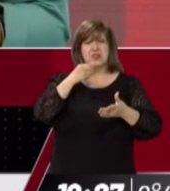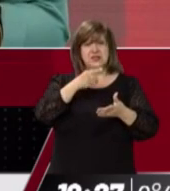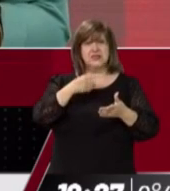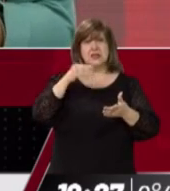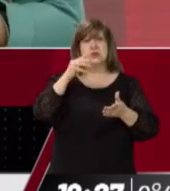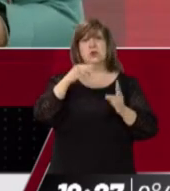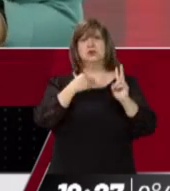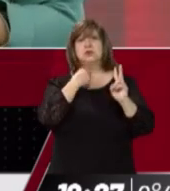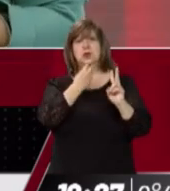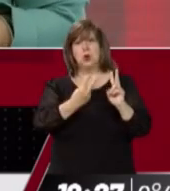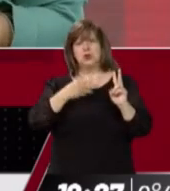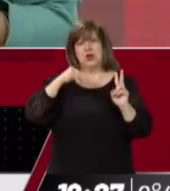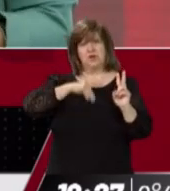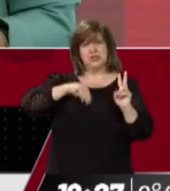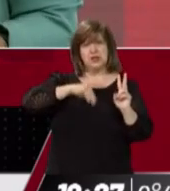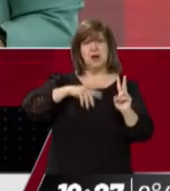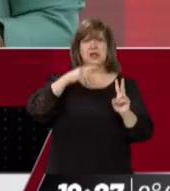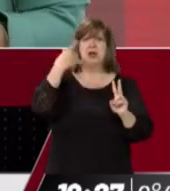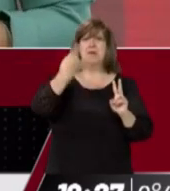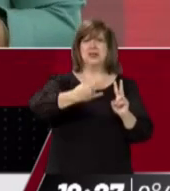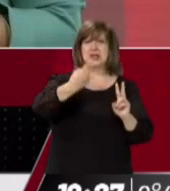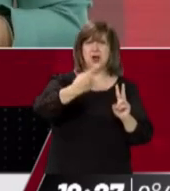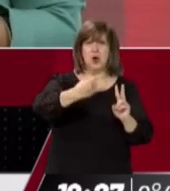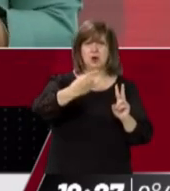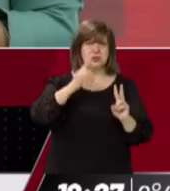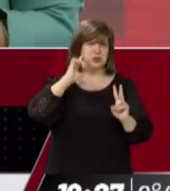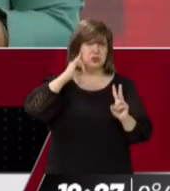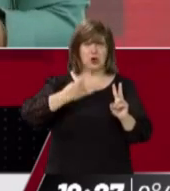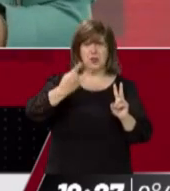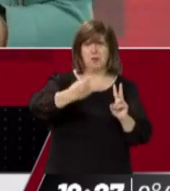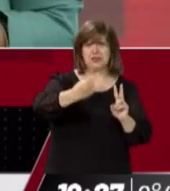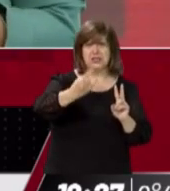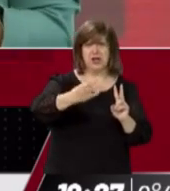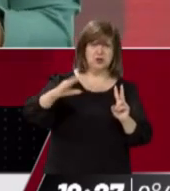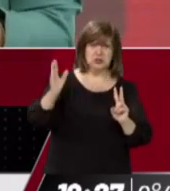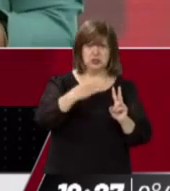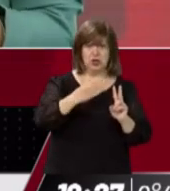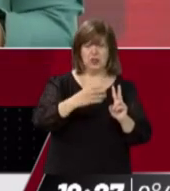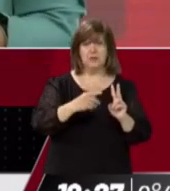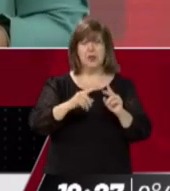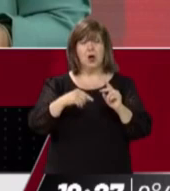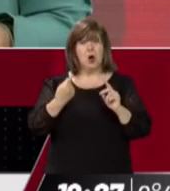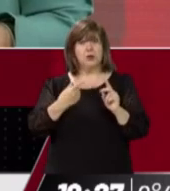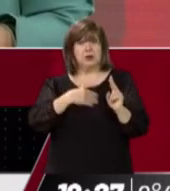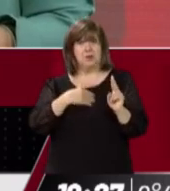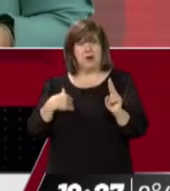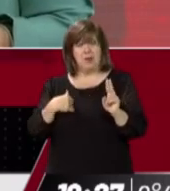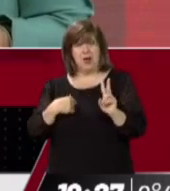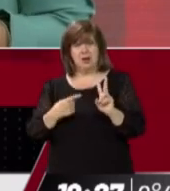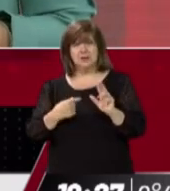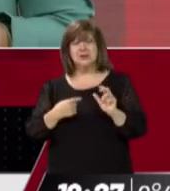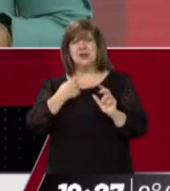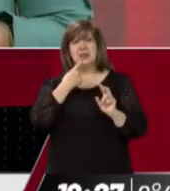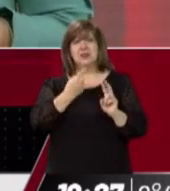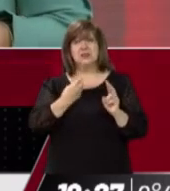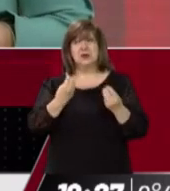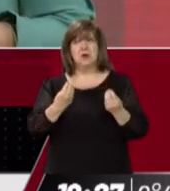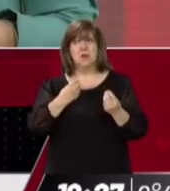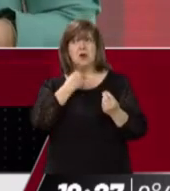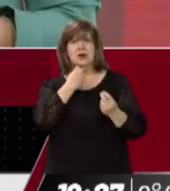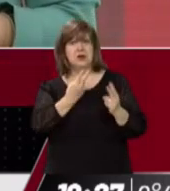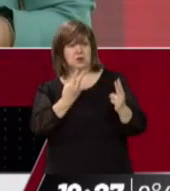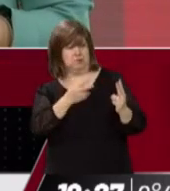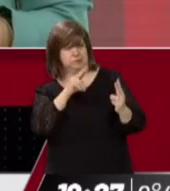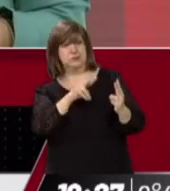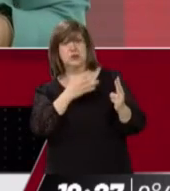mentirosos no como que las víctimas mienten con respecto a sus relatos y de una mamá que acaba de contar lo que han pasado sus